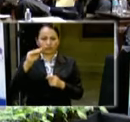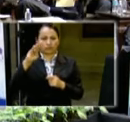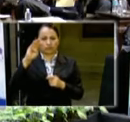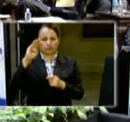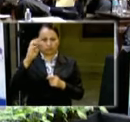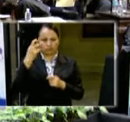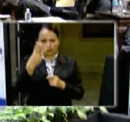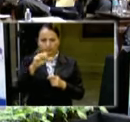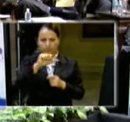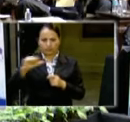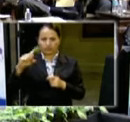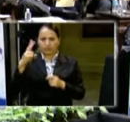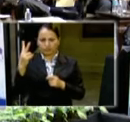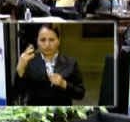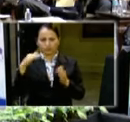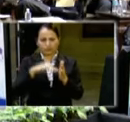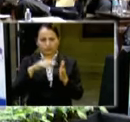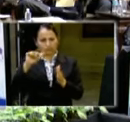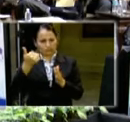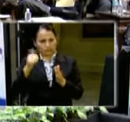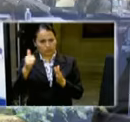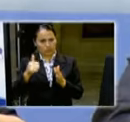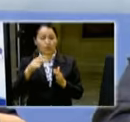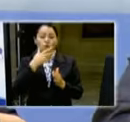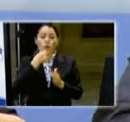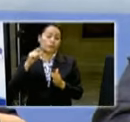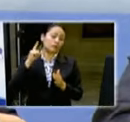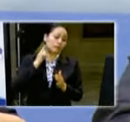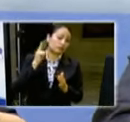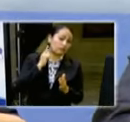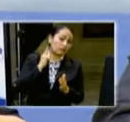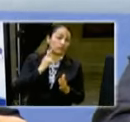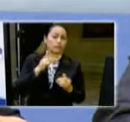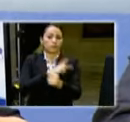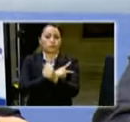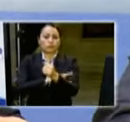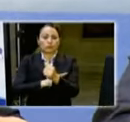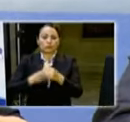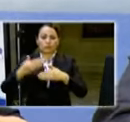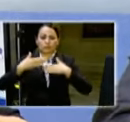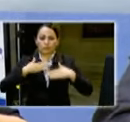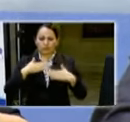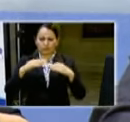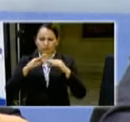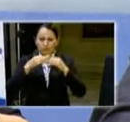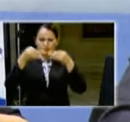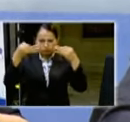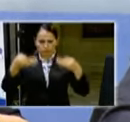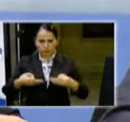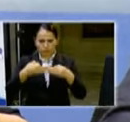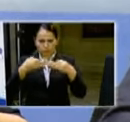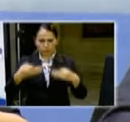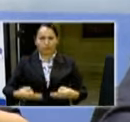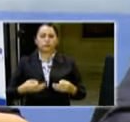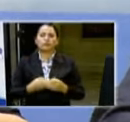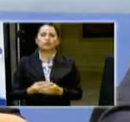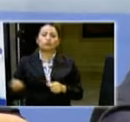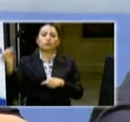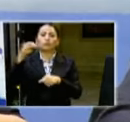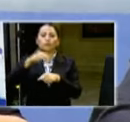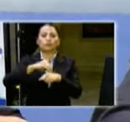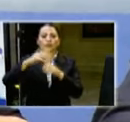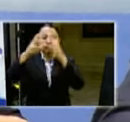nos recuerda a los mexicanos y a los legisladores y al Poder Judicial que la simple y lisa lectura que creímos, donde pusimos a los